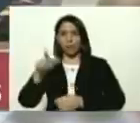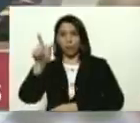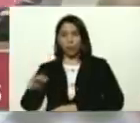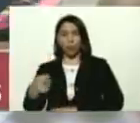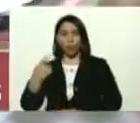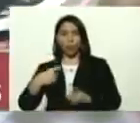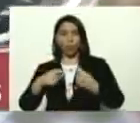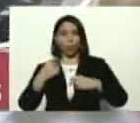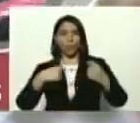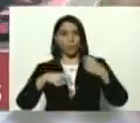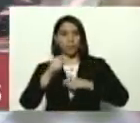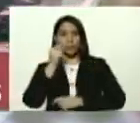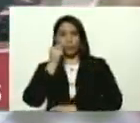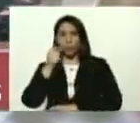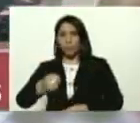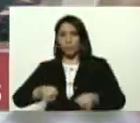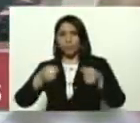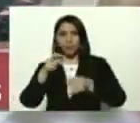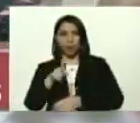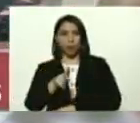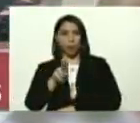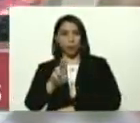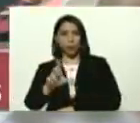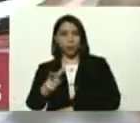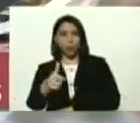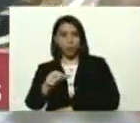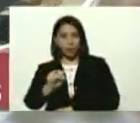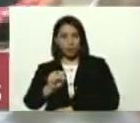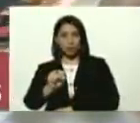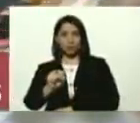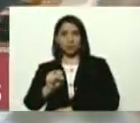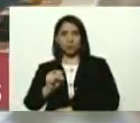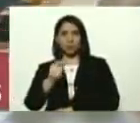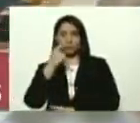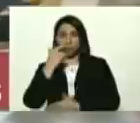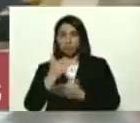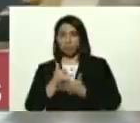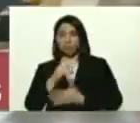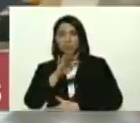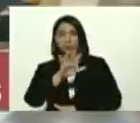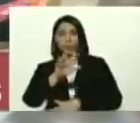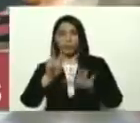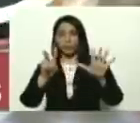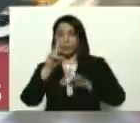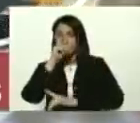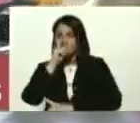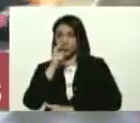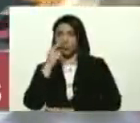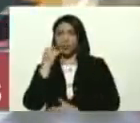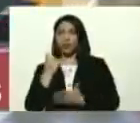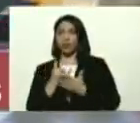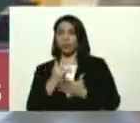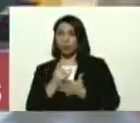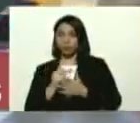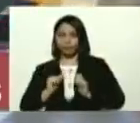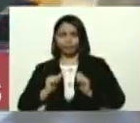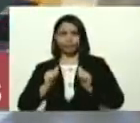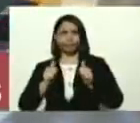era un comerciante del mercado de las pulgas. Fíjate, 57 años.